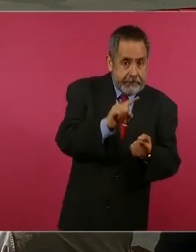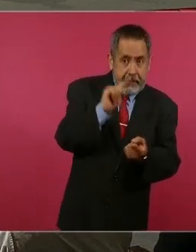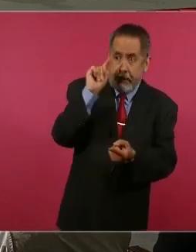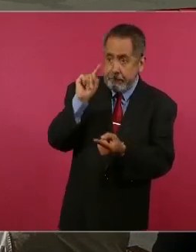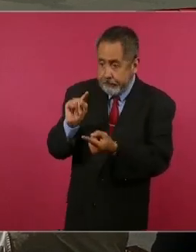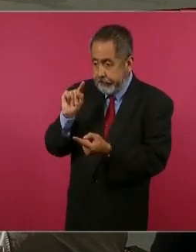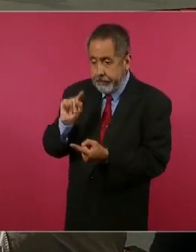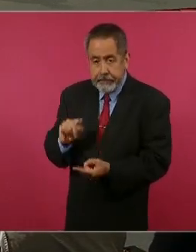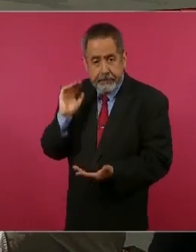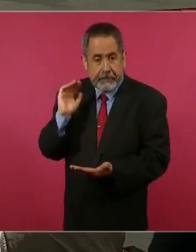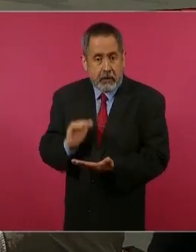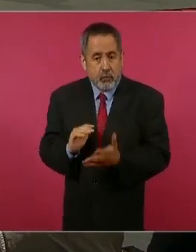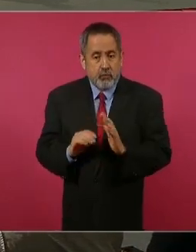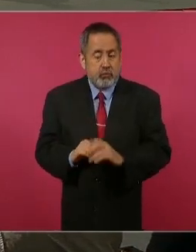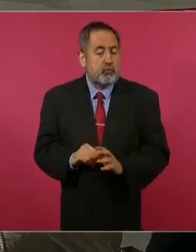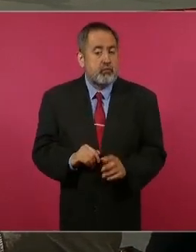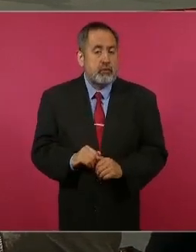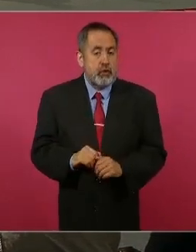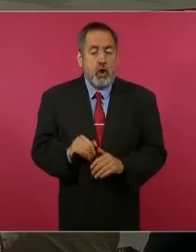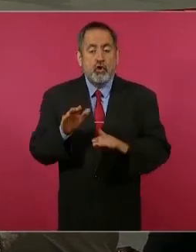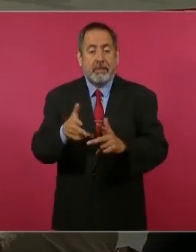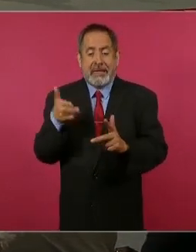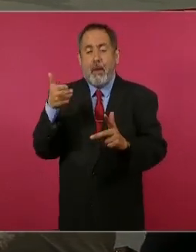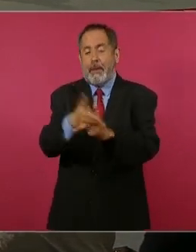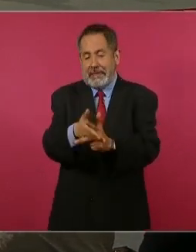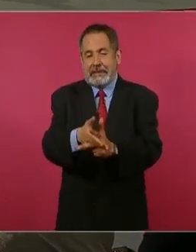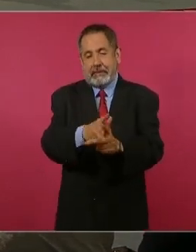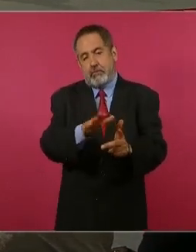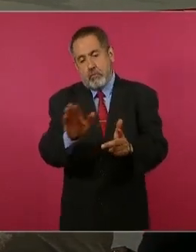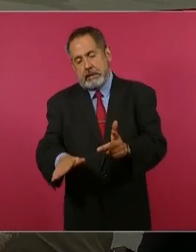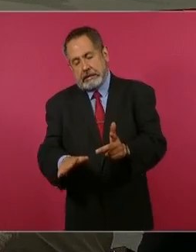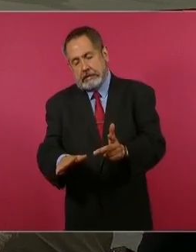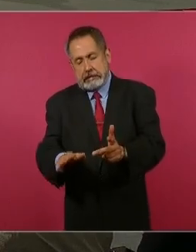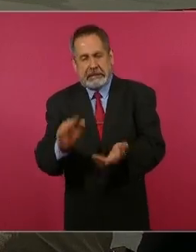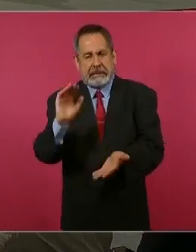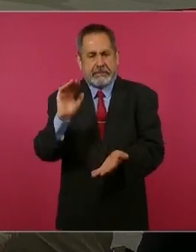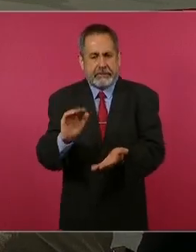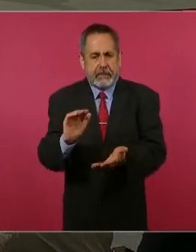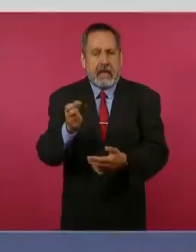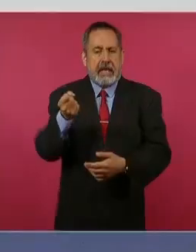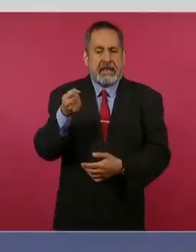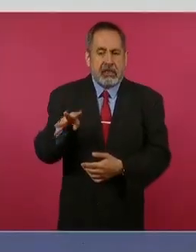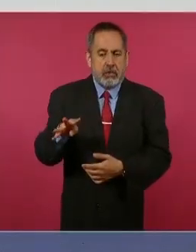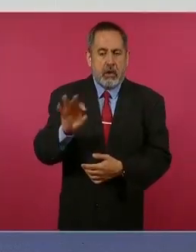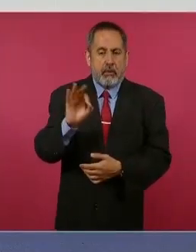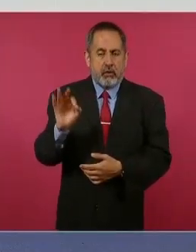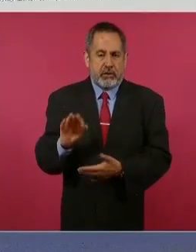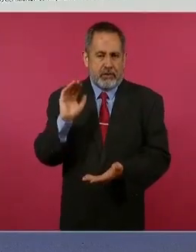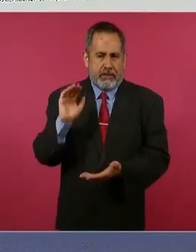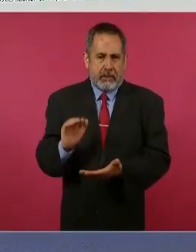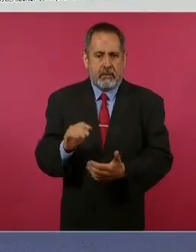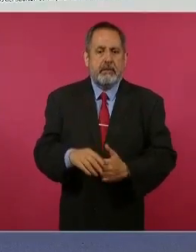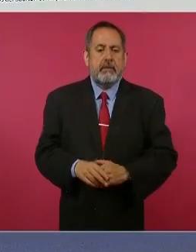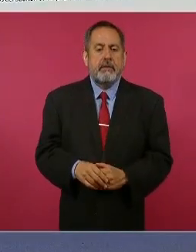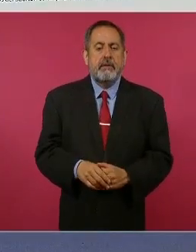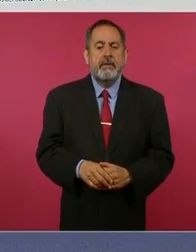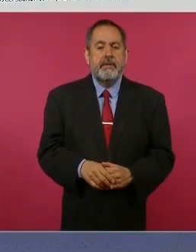Adelante. En cuanto al homicidio doloso se tuvo una reducción de 19 por ciento. Adelante.